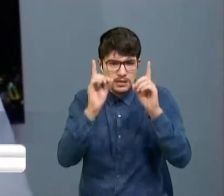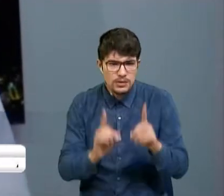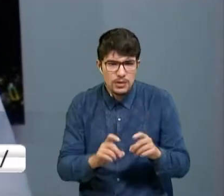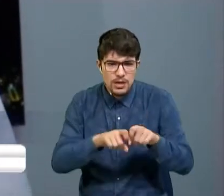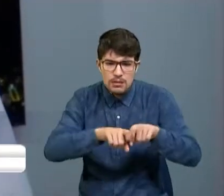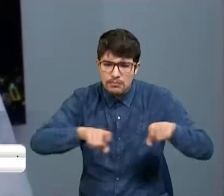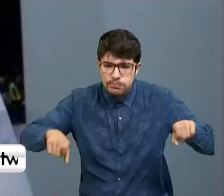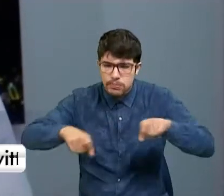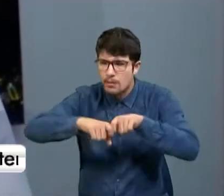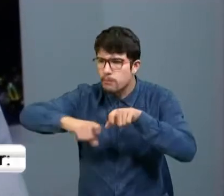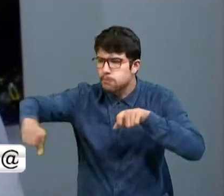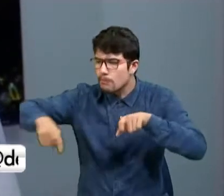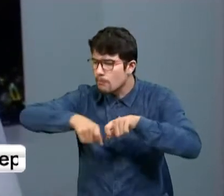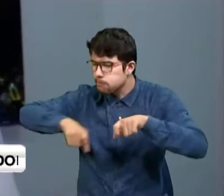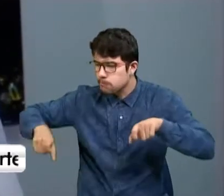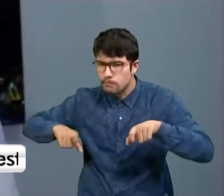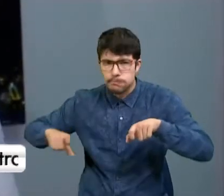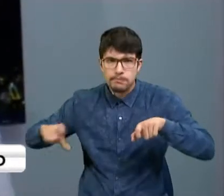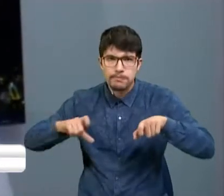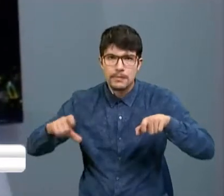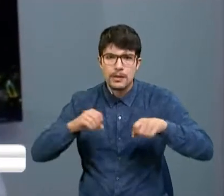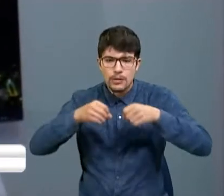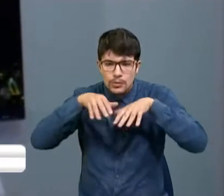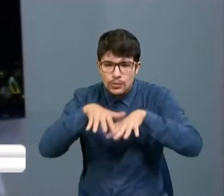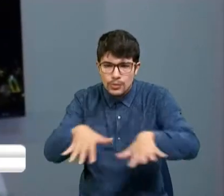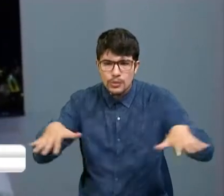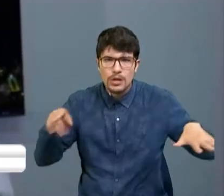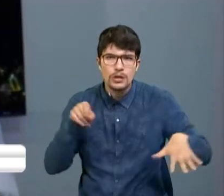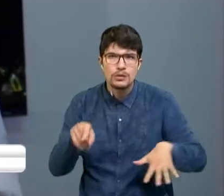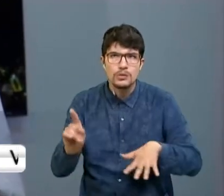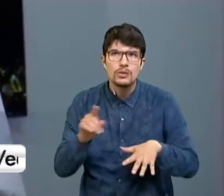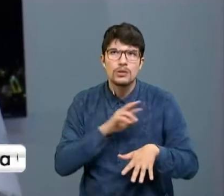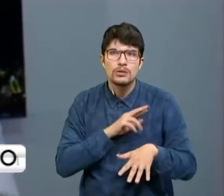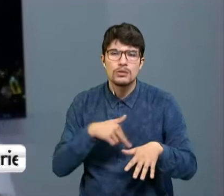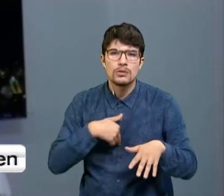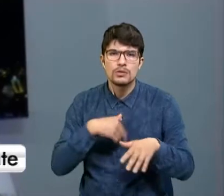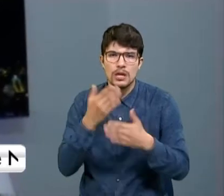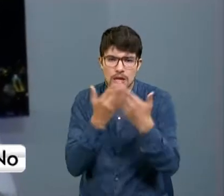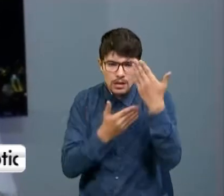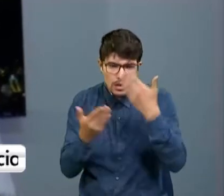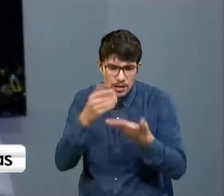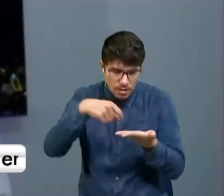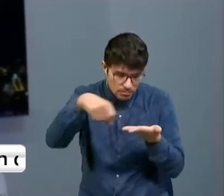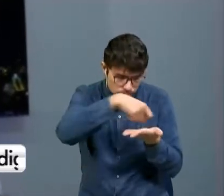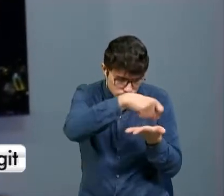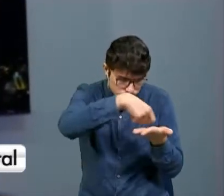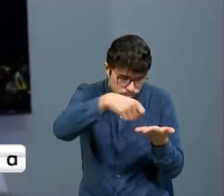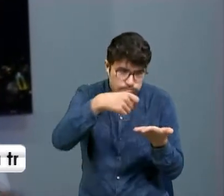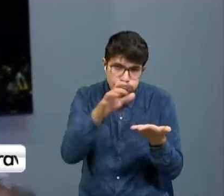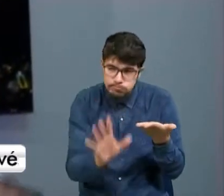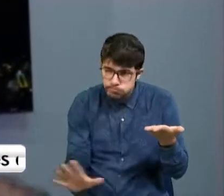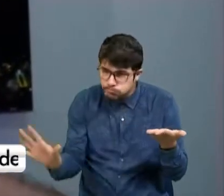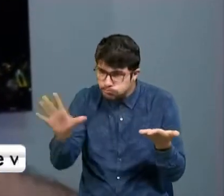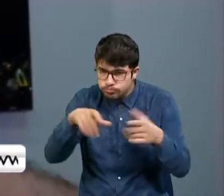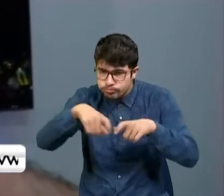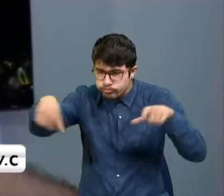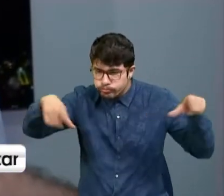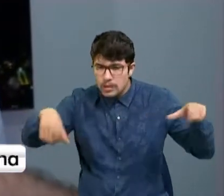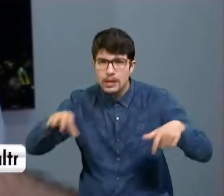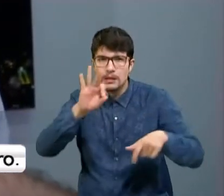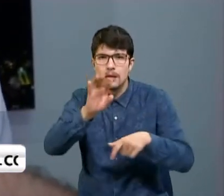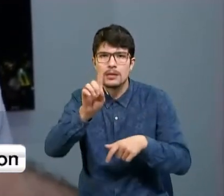bien la ubicación actual de nuestras regiones en geo referenciadas de nuestros de nuestros usuarios de esos